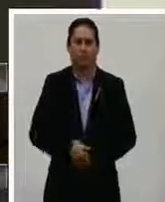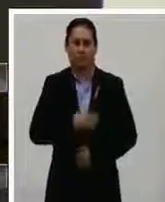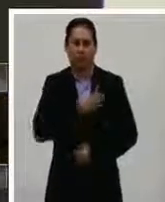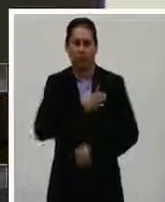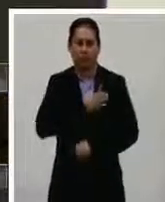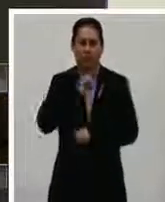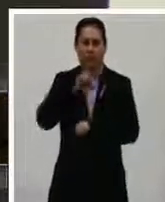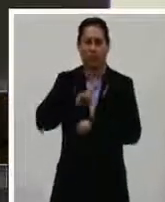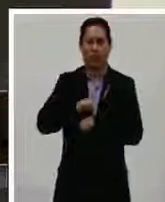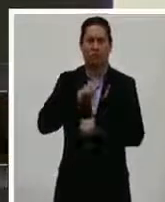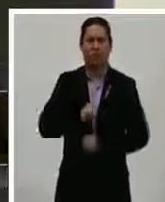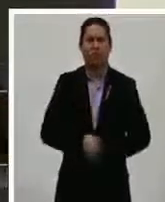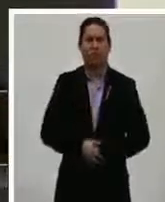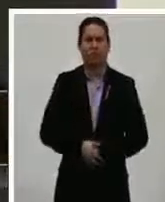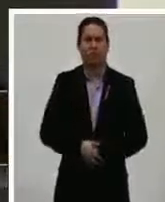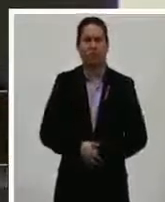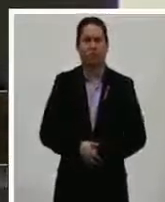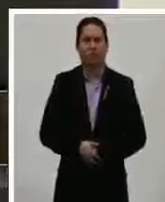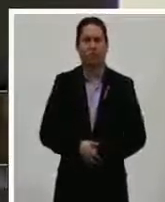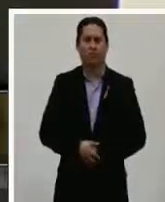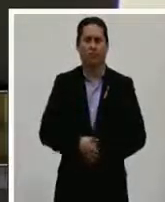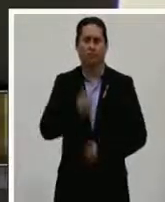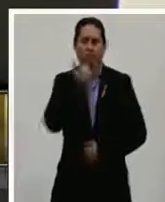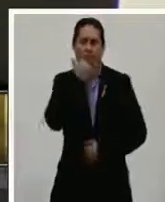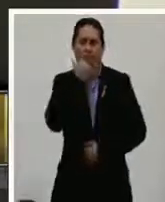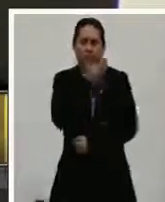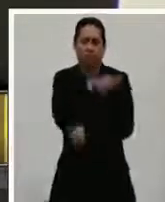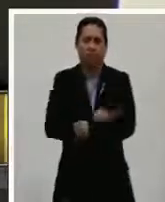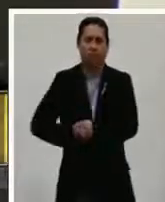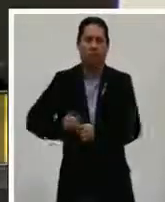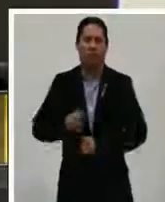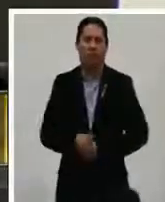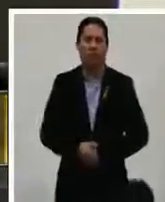buenos días a todos tardes ya